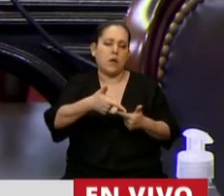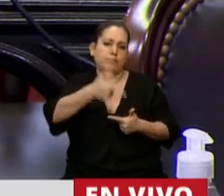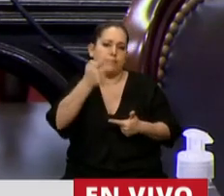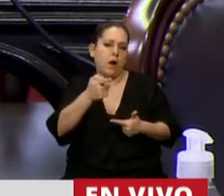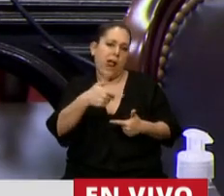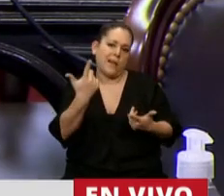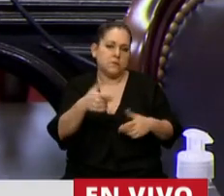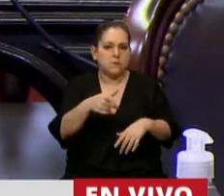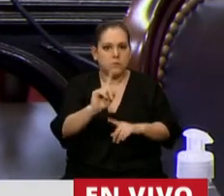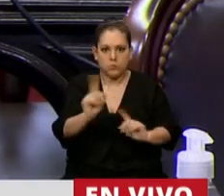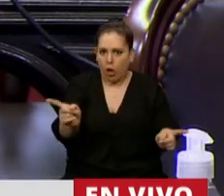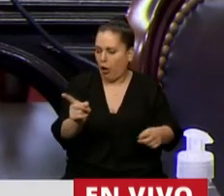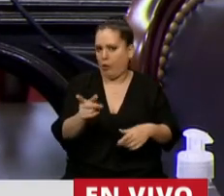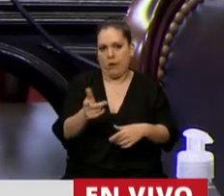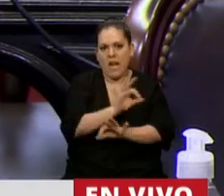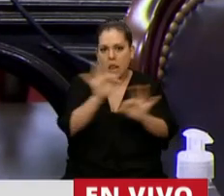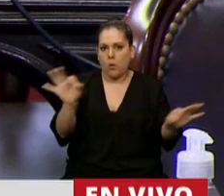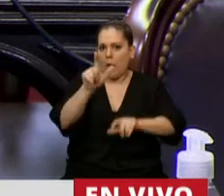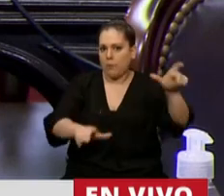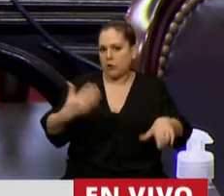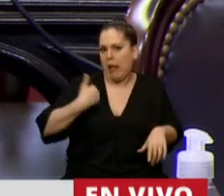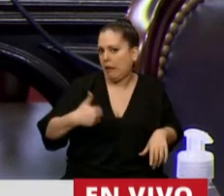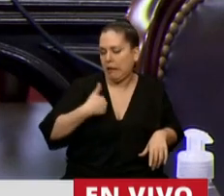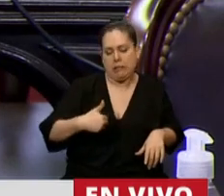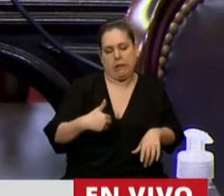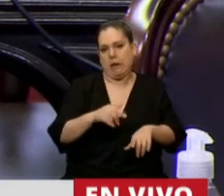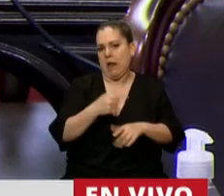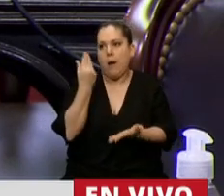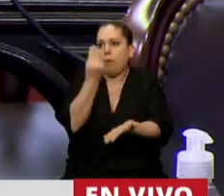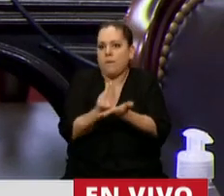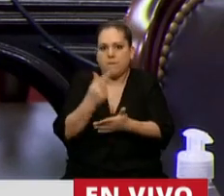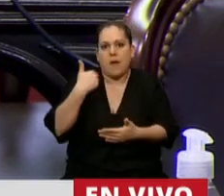de ninguna persona argentino, argentina, poblador de